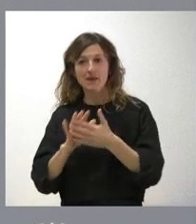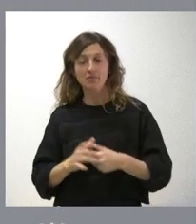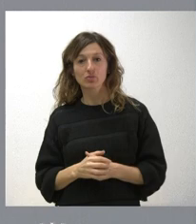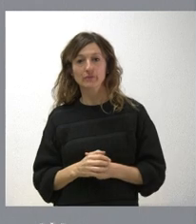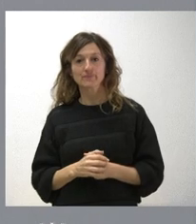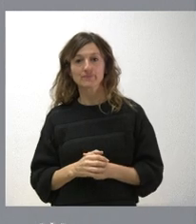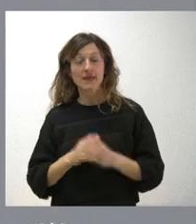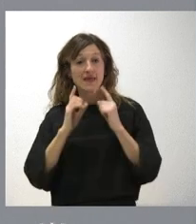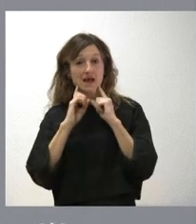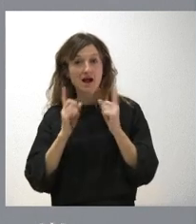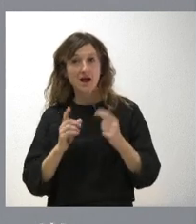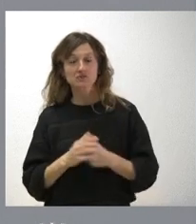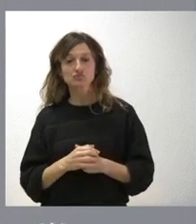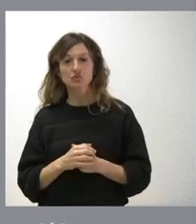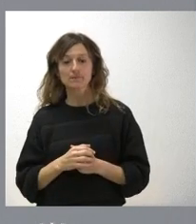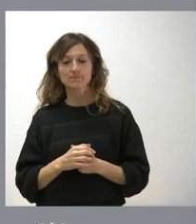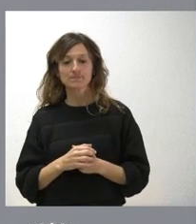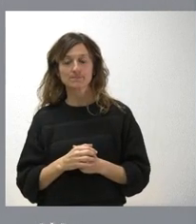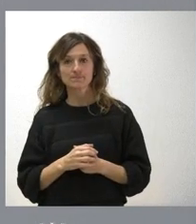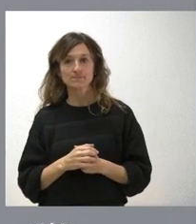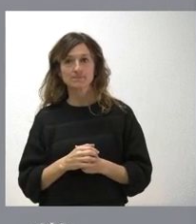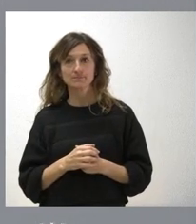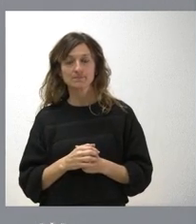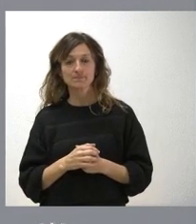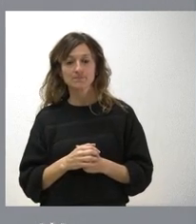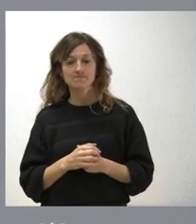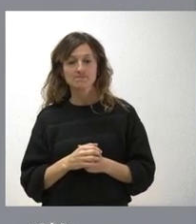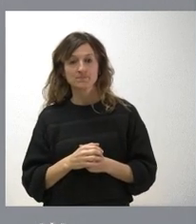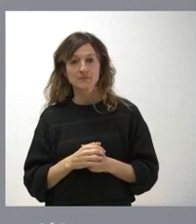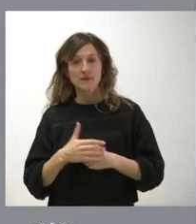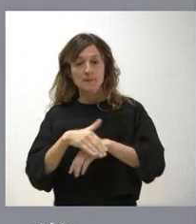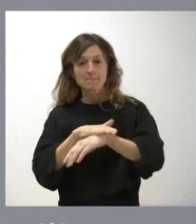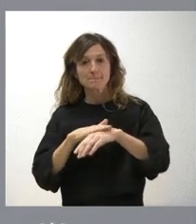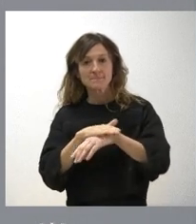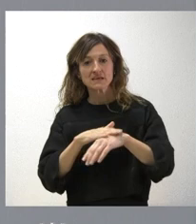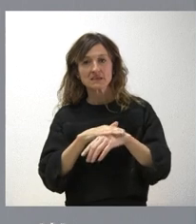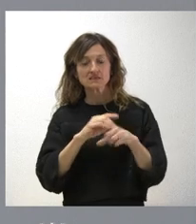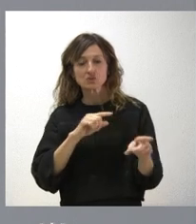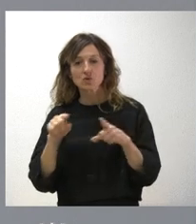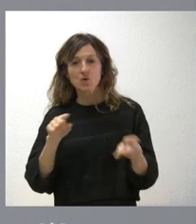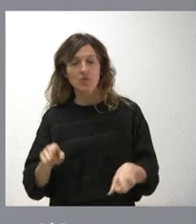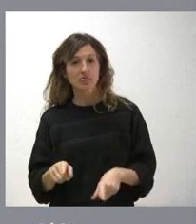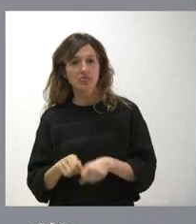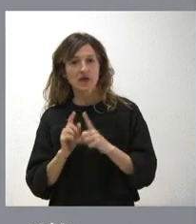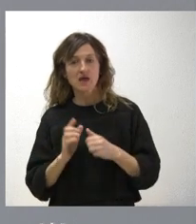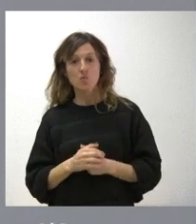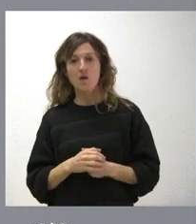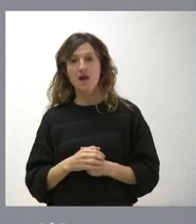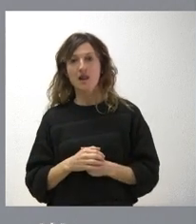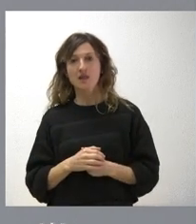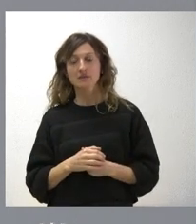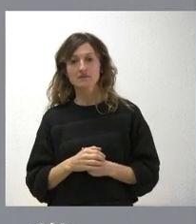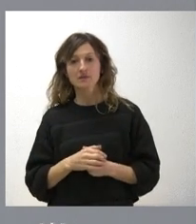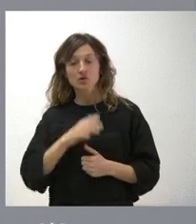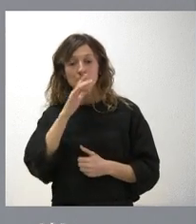en esta ocasión como ninguna otra el que el ministro sea uno u otro tiene menos importancia por qué porque las decisiones